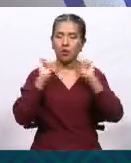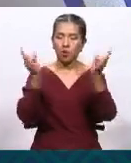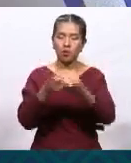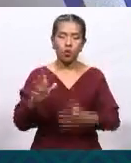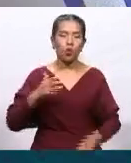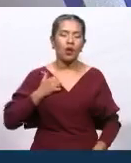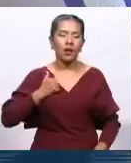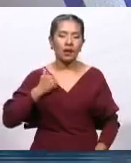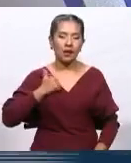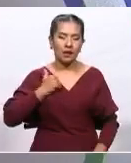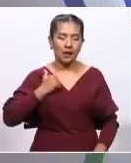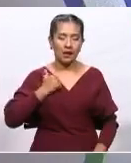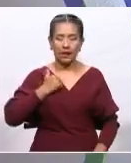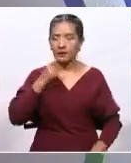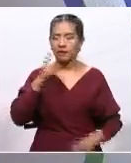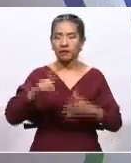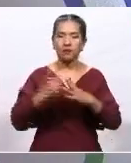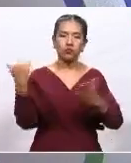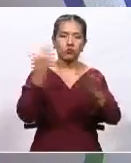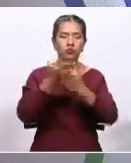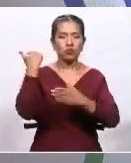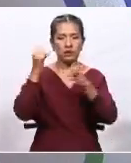también que ya están aquí desde el día sábado.